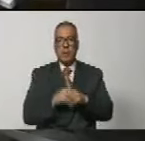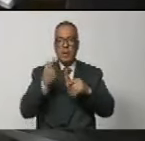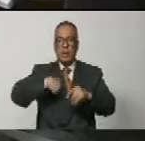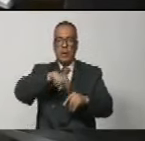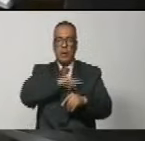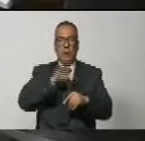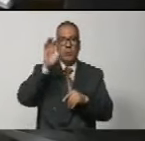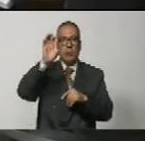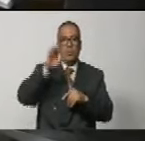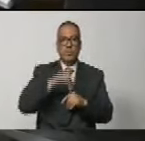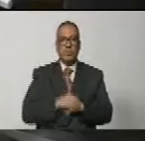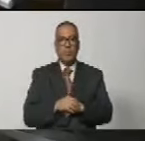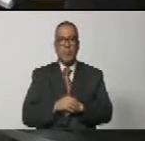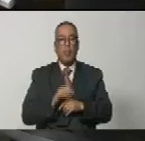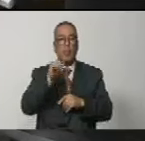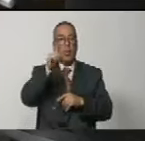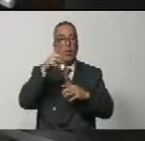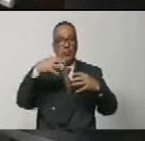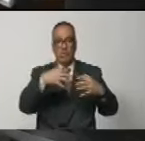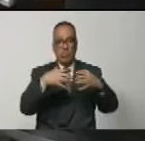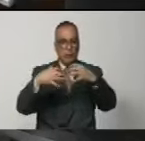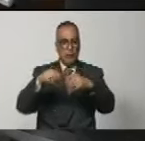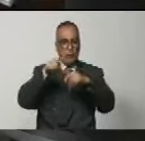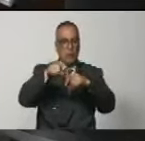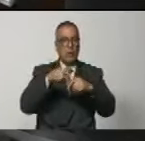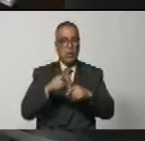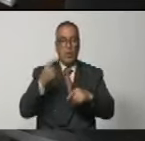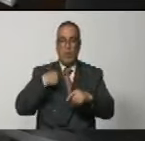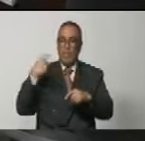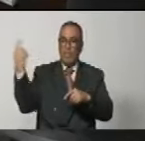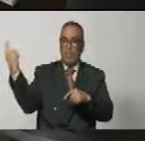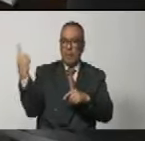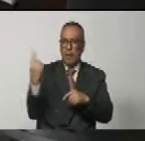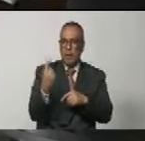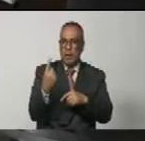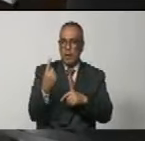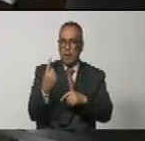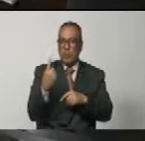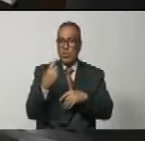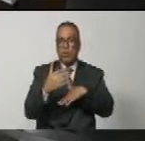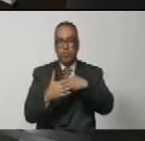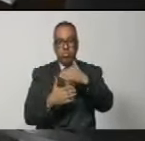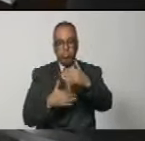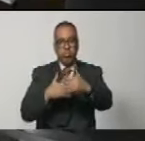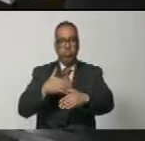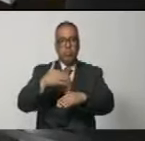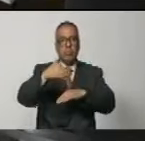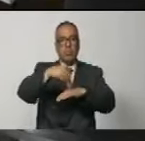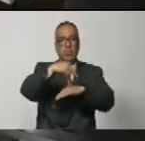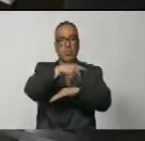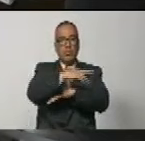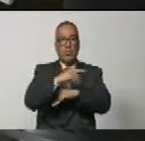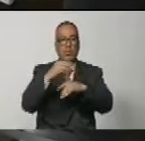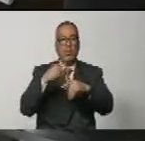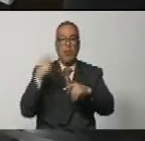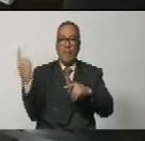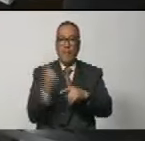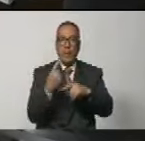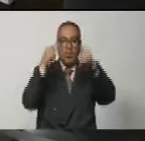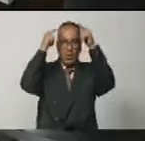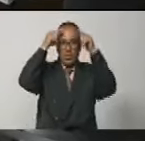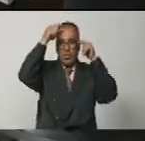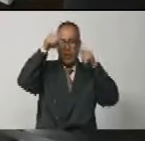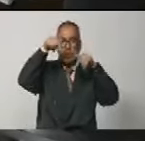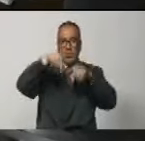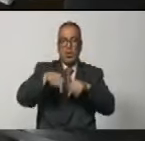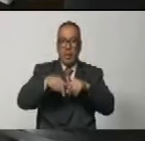nuestro país. Una lucha que hemos venido rodando y caminando desde que llegó el comandante